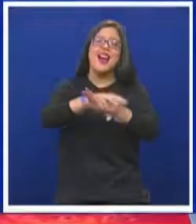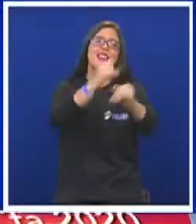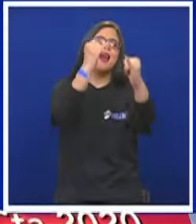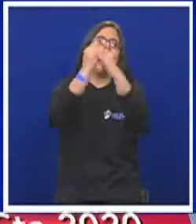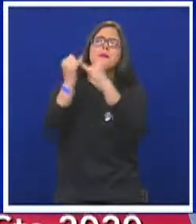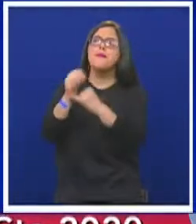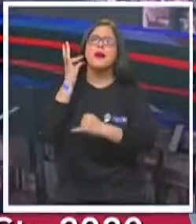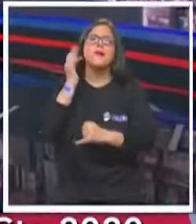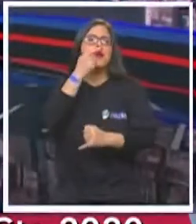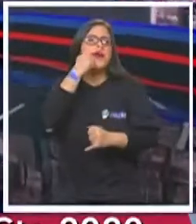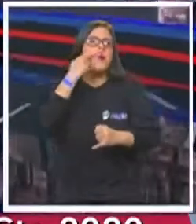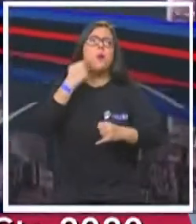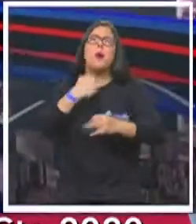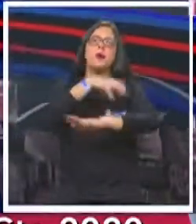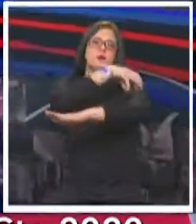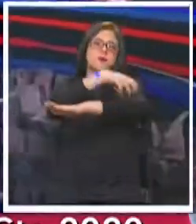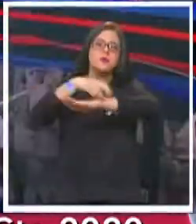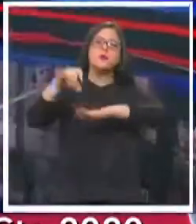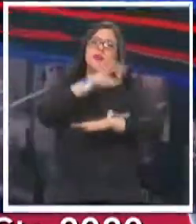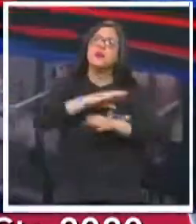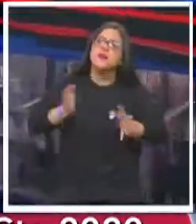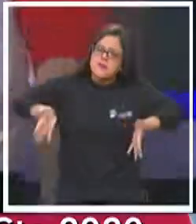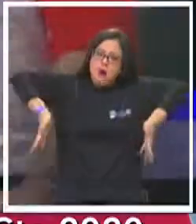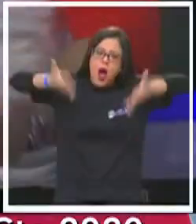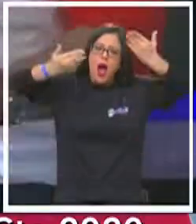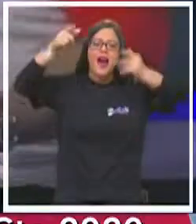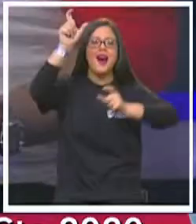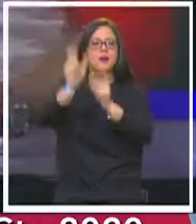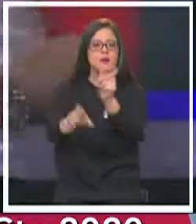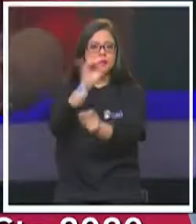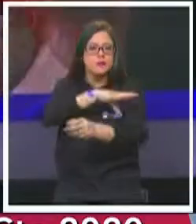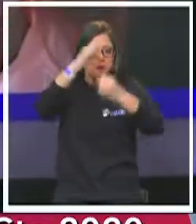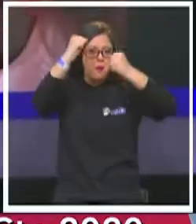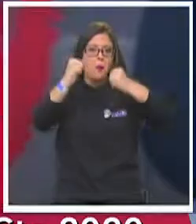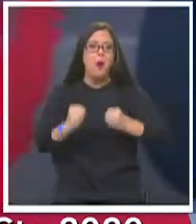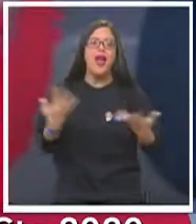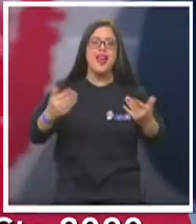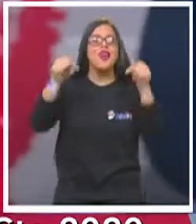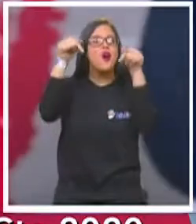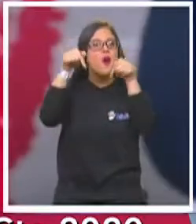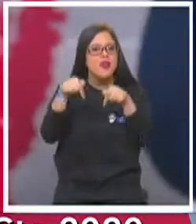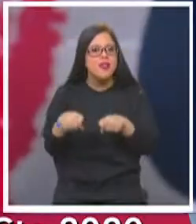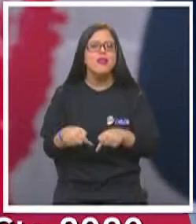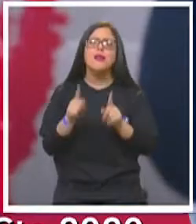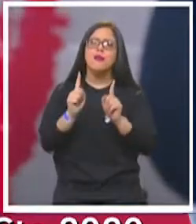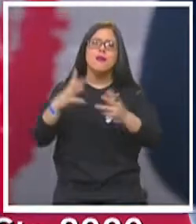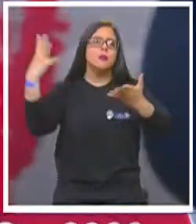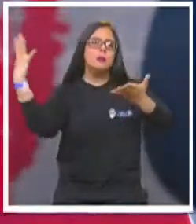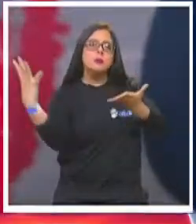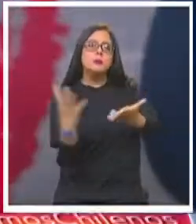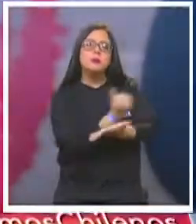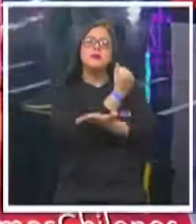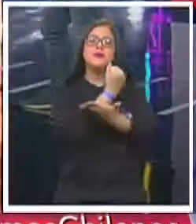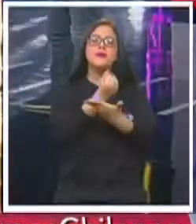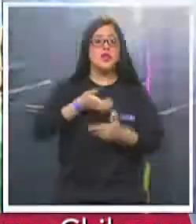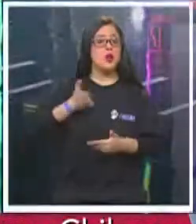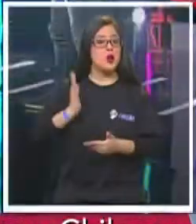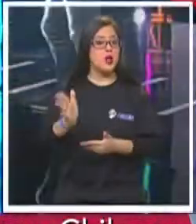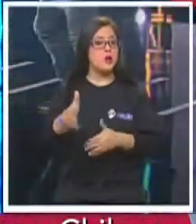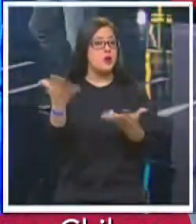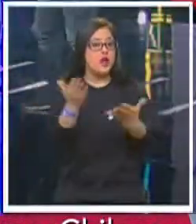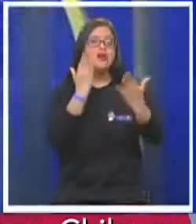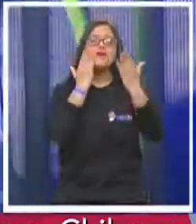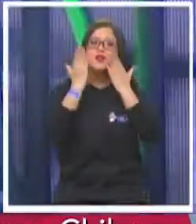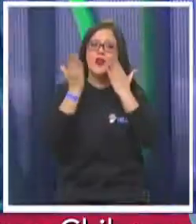Amigas y amigos de todo el país, vamos chilenos, vamos que se puede, vamos que hoy tenemos que ganar. Continuamos con la cruzada